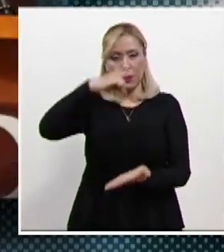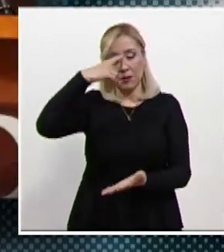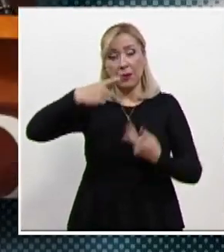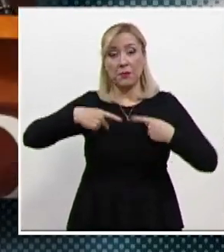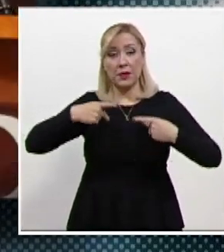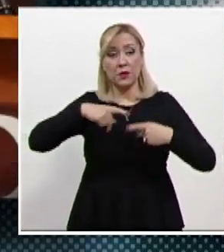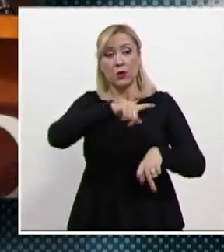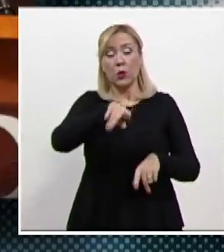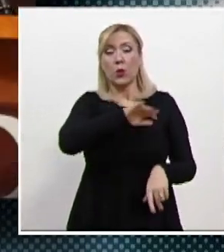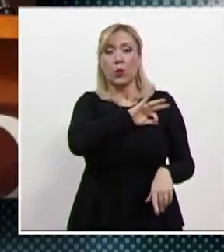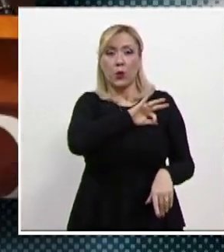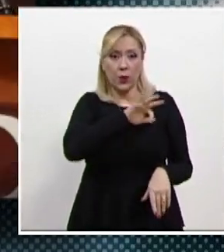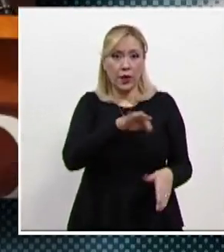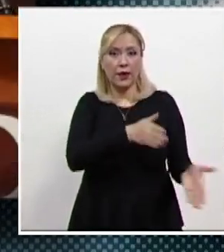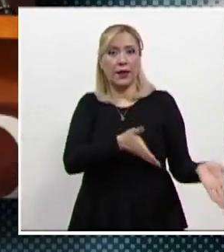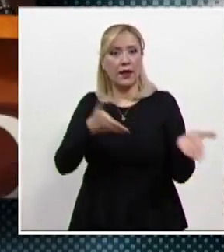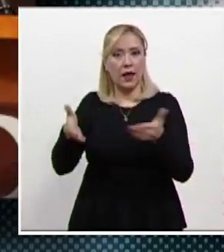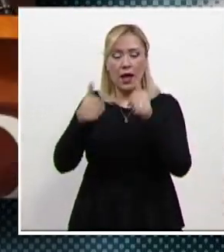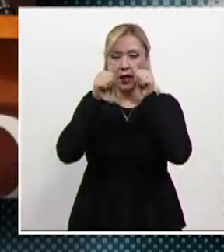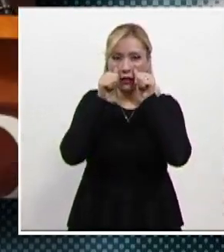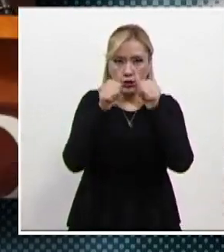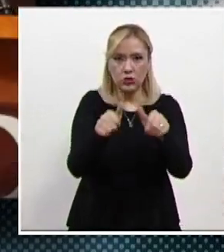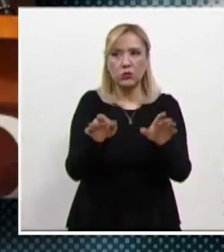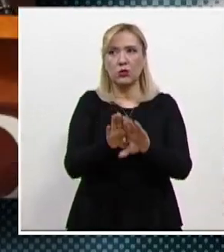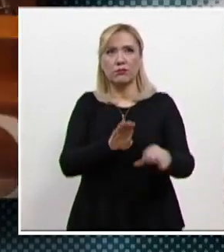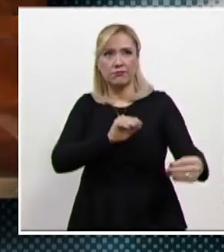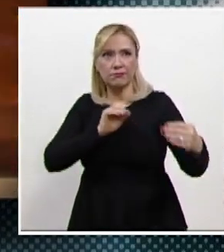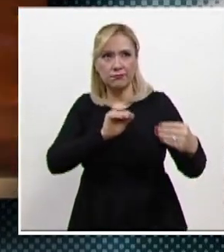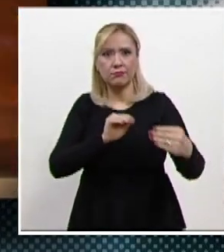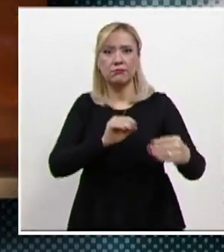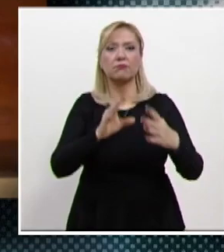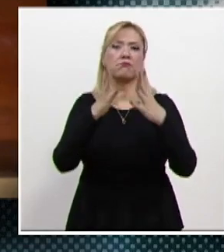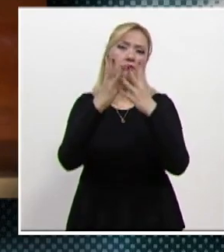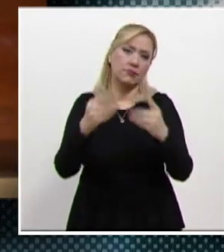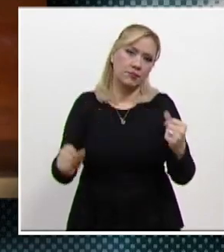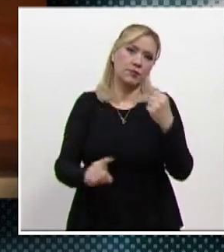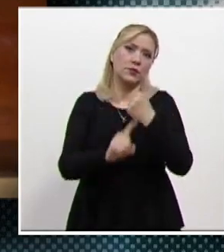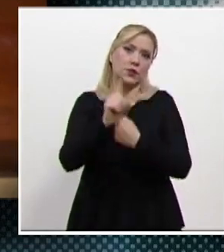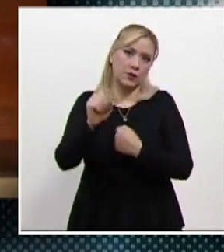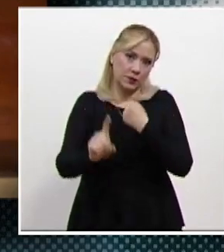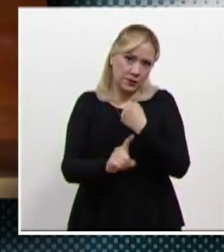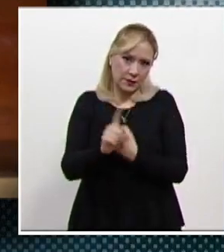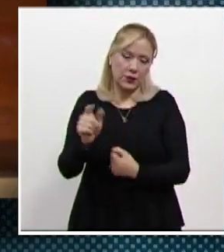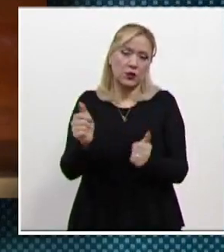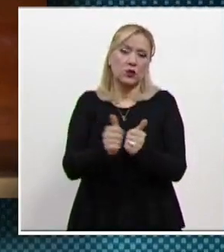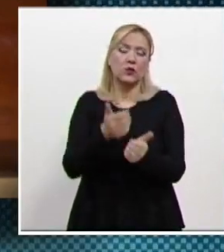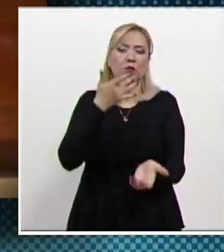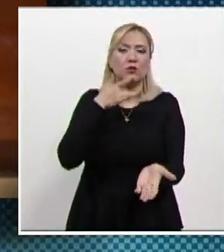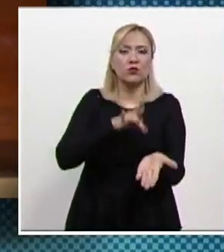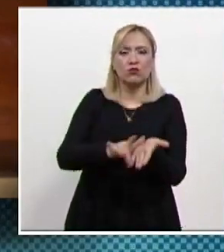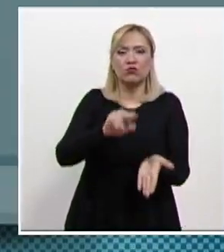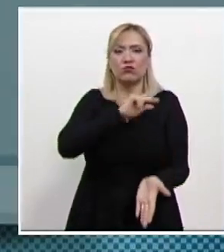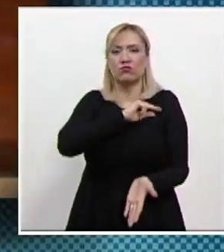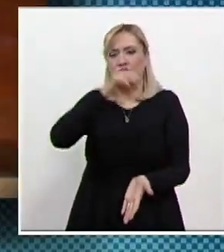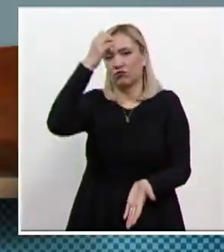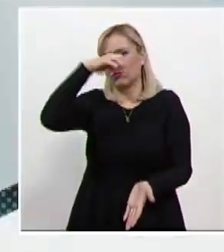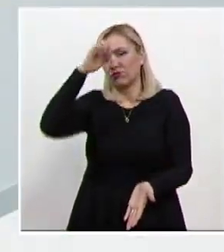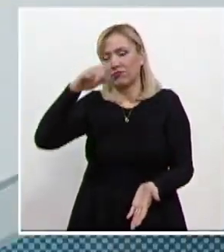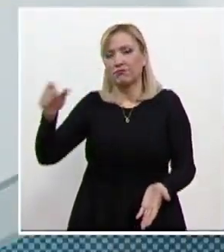la posibilidad de acceder a la justicia alternativa y resuelvan sus conflictos con el apoyo de mediadores